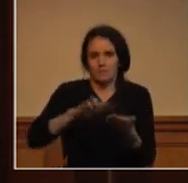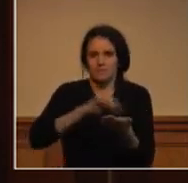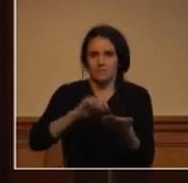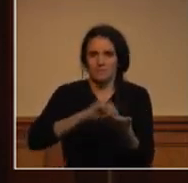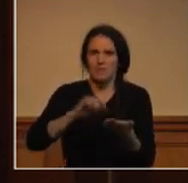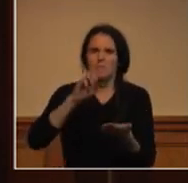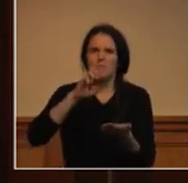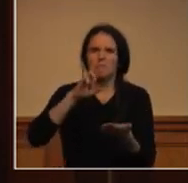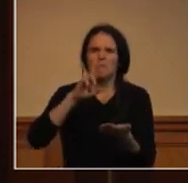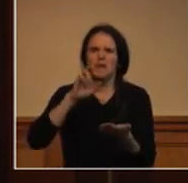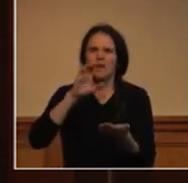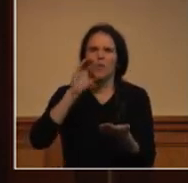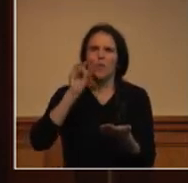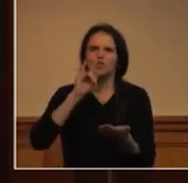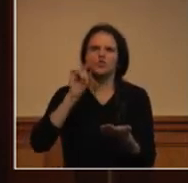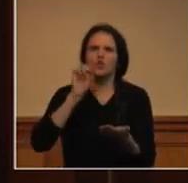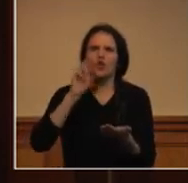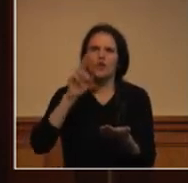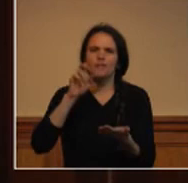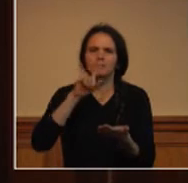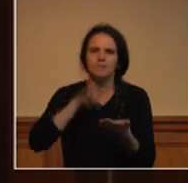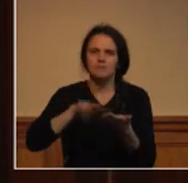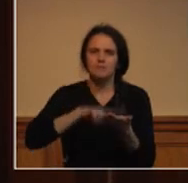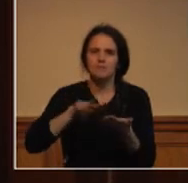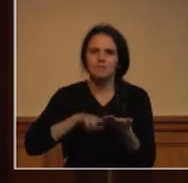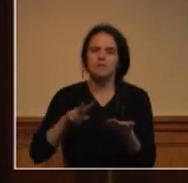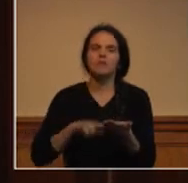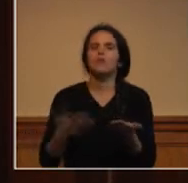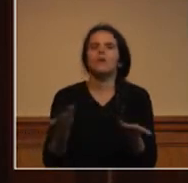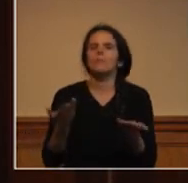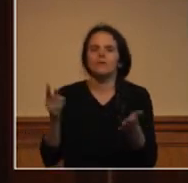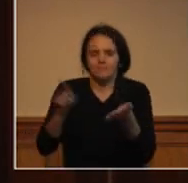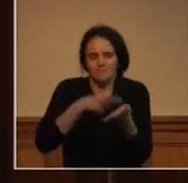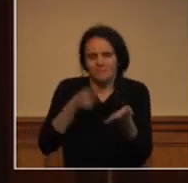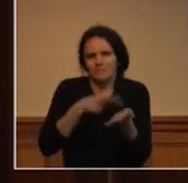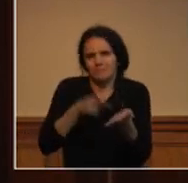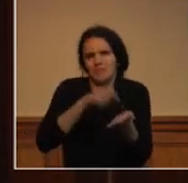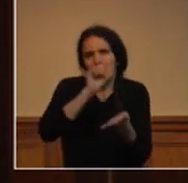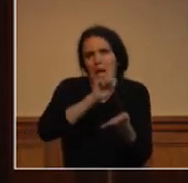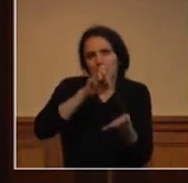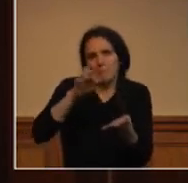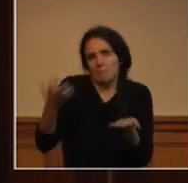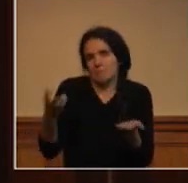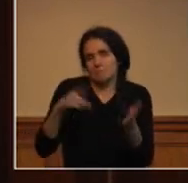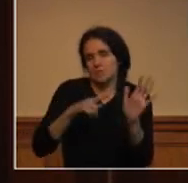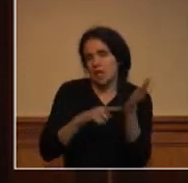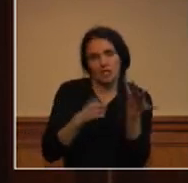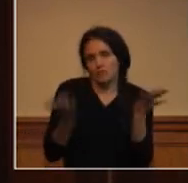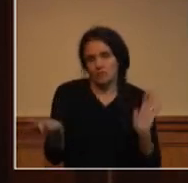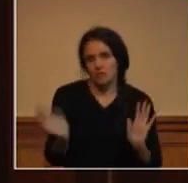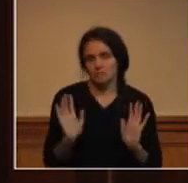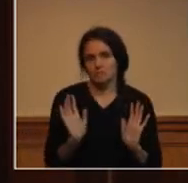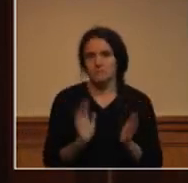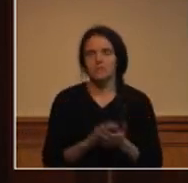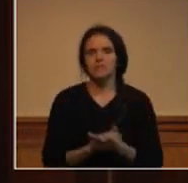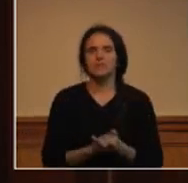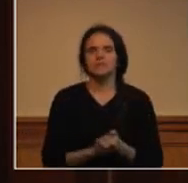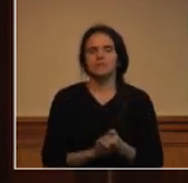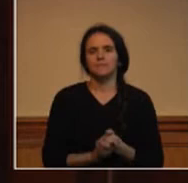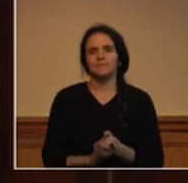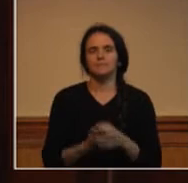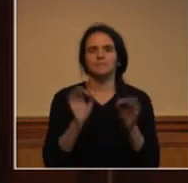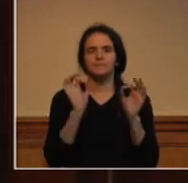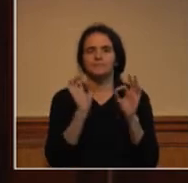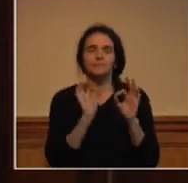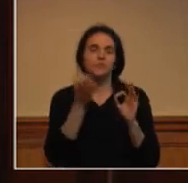una herramienta inclusiva presentada en un formato tecnológico. Y